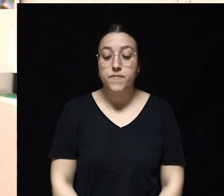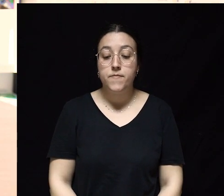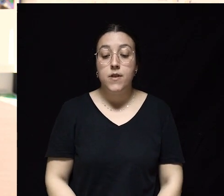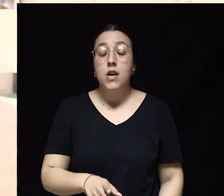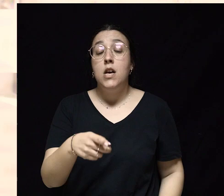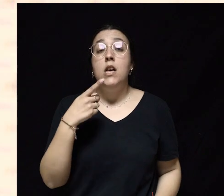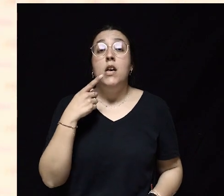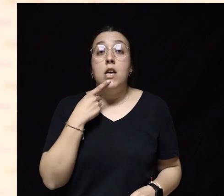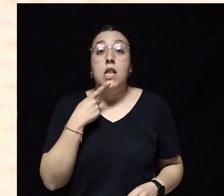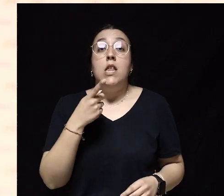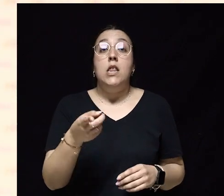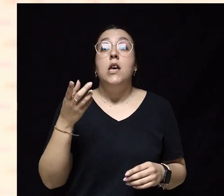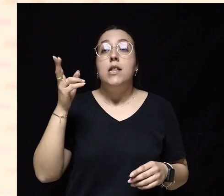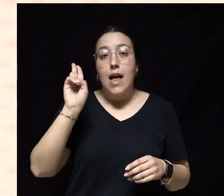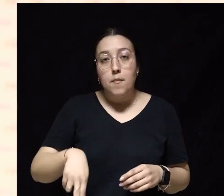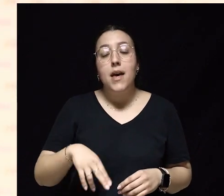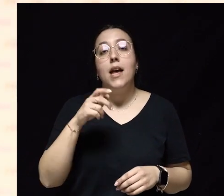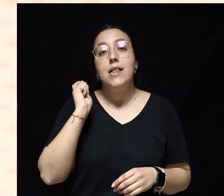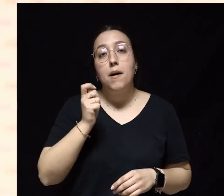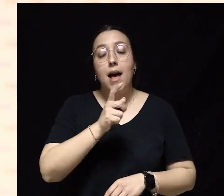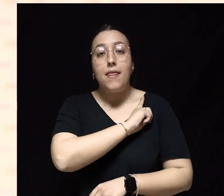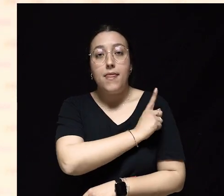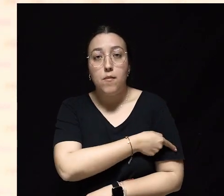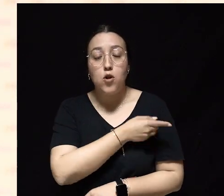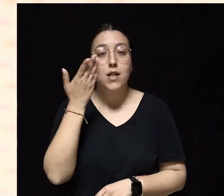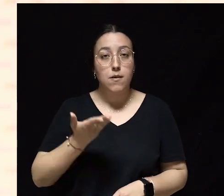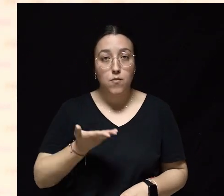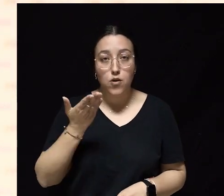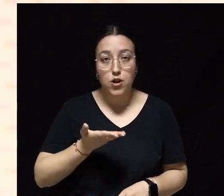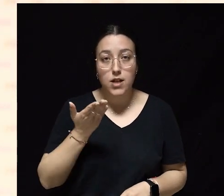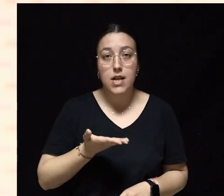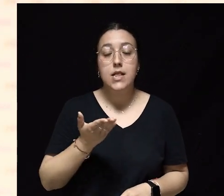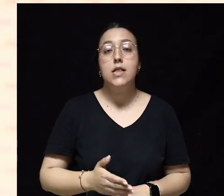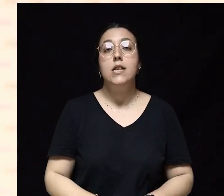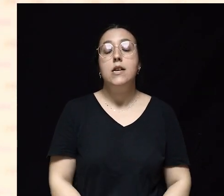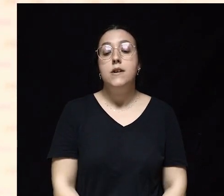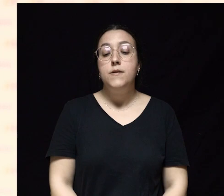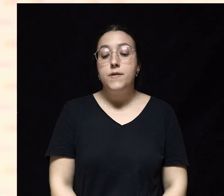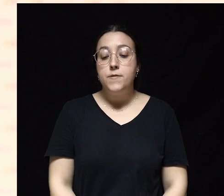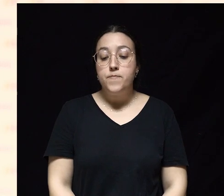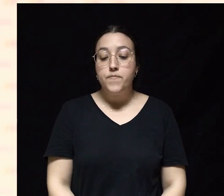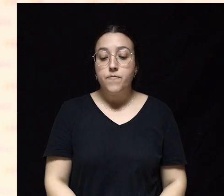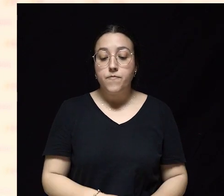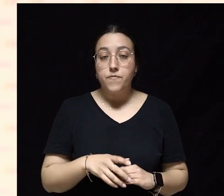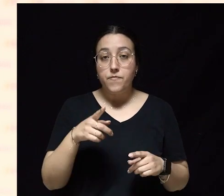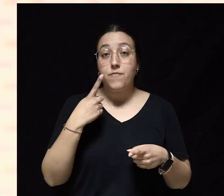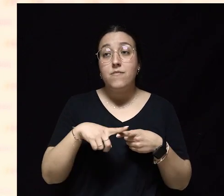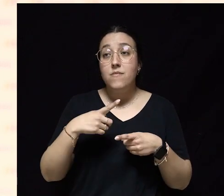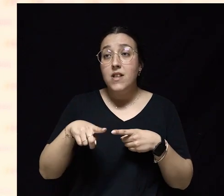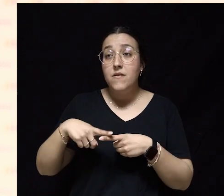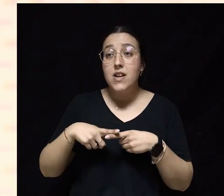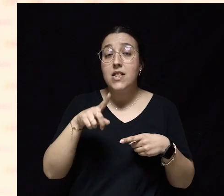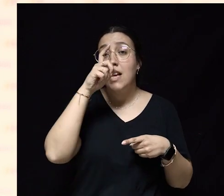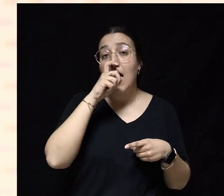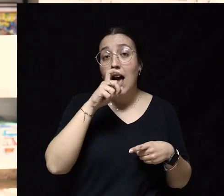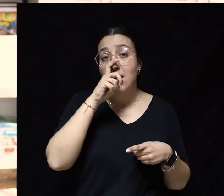lo que ellos quieran. Por una parte, los niños y niñas hacen deporte inclusivo en el que comparten experiencia, ¿vale? No separamos.